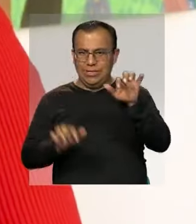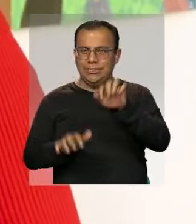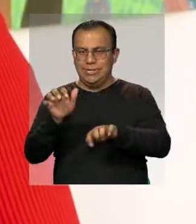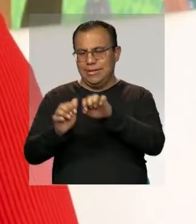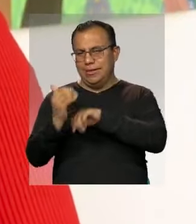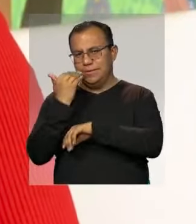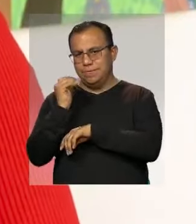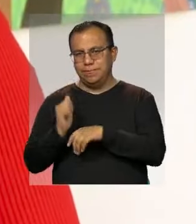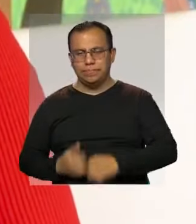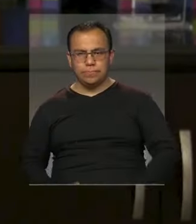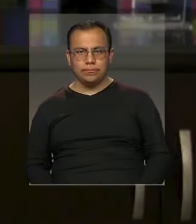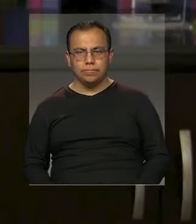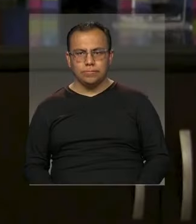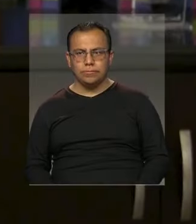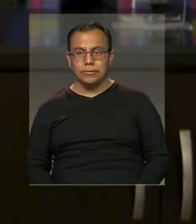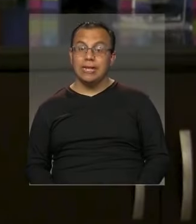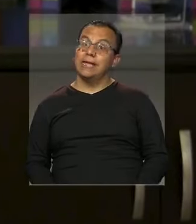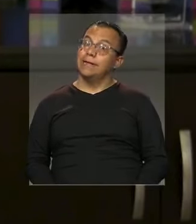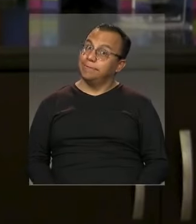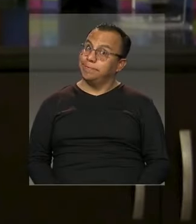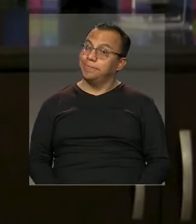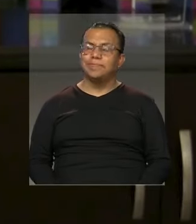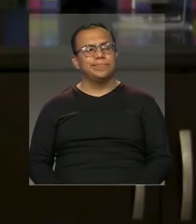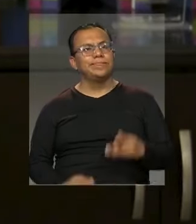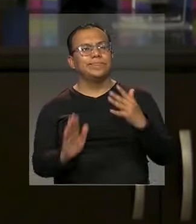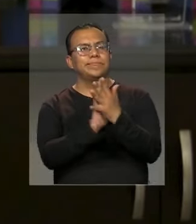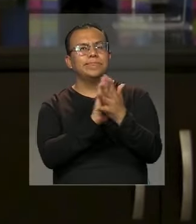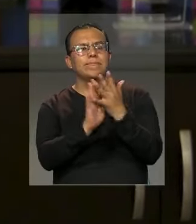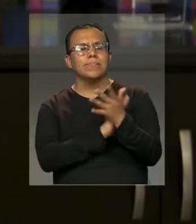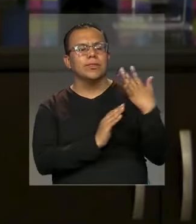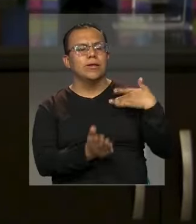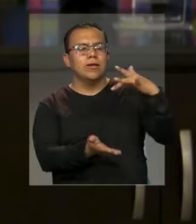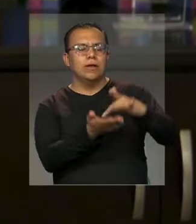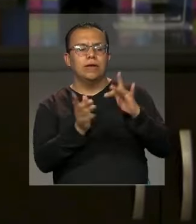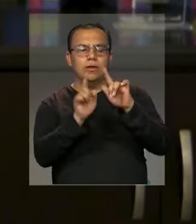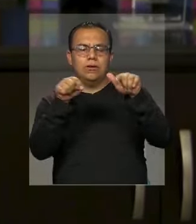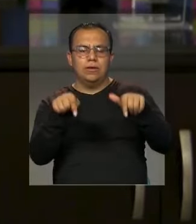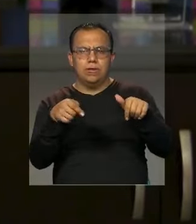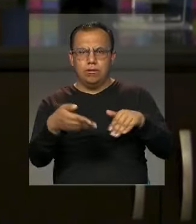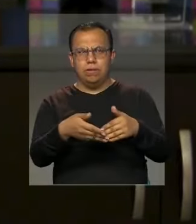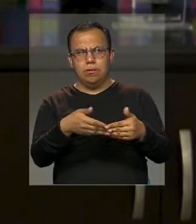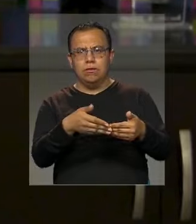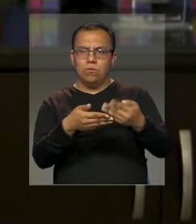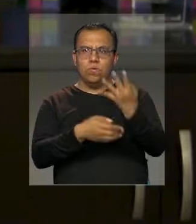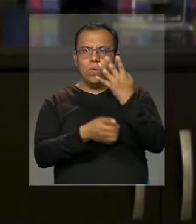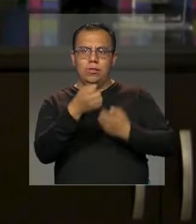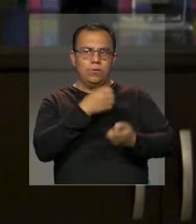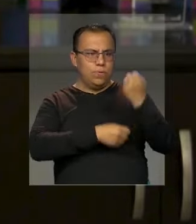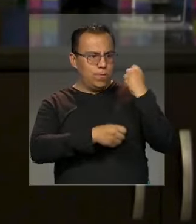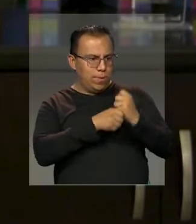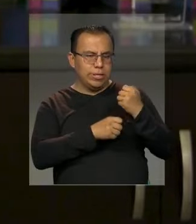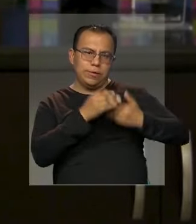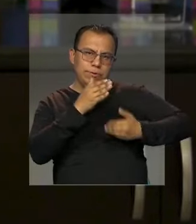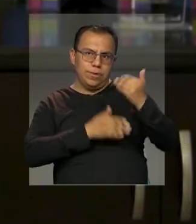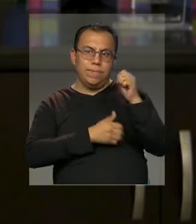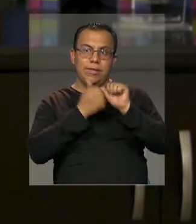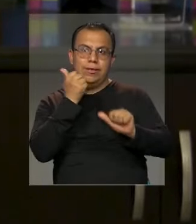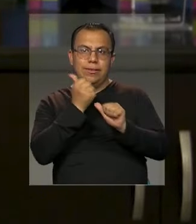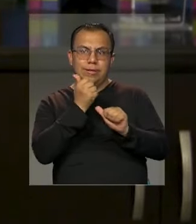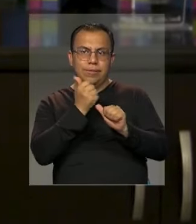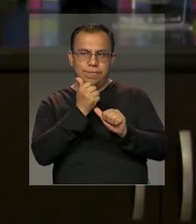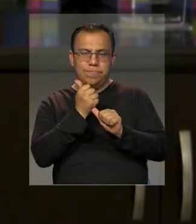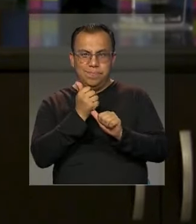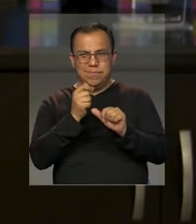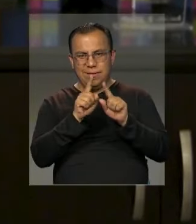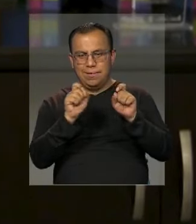de la Mujer? Bueno, yo les quiero contar que yo llegué a esta secretaría hace 4 años. Empecé como asesora del